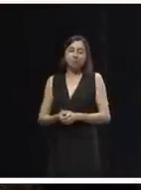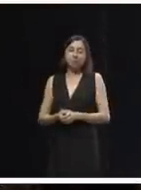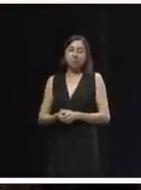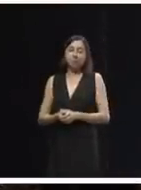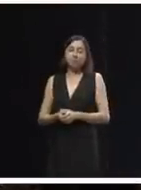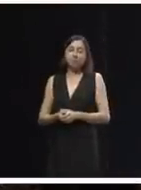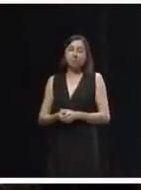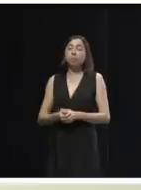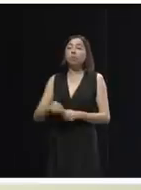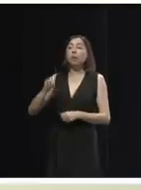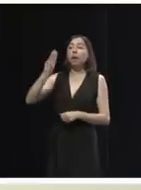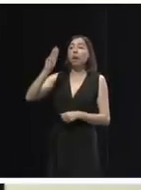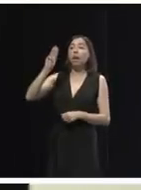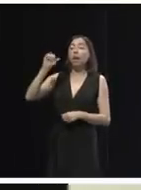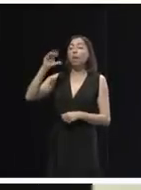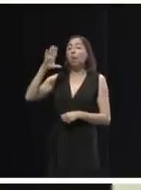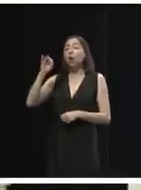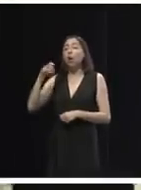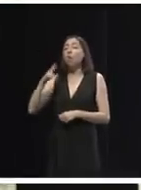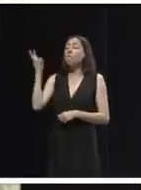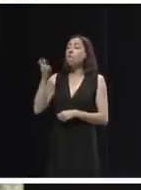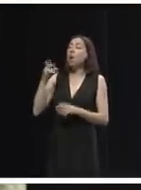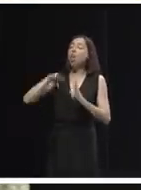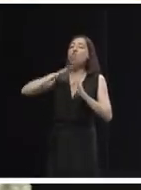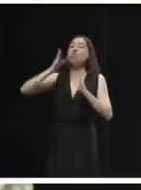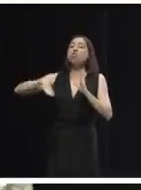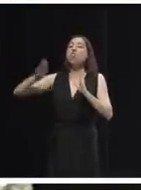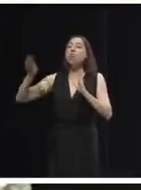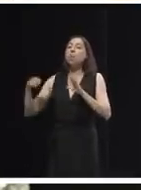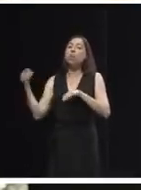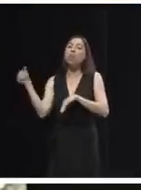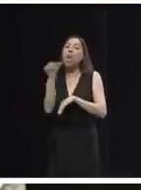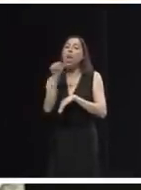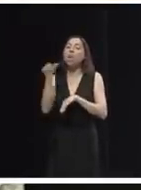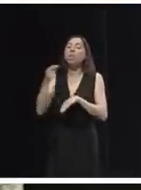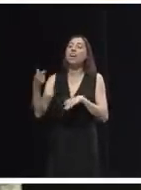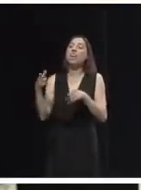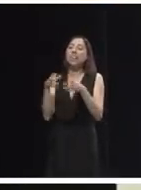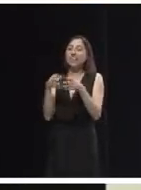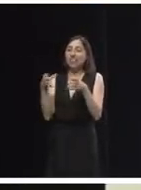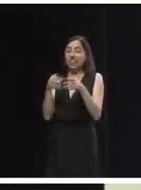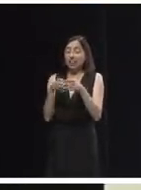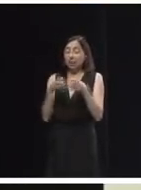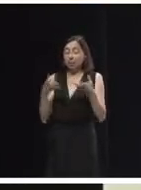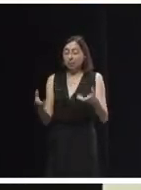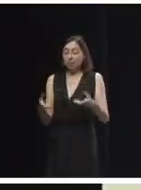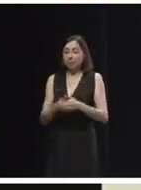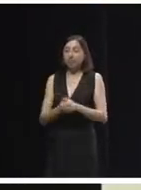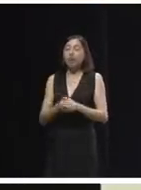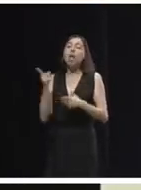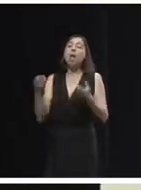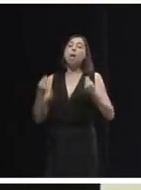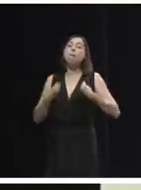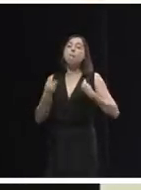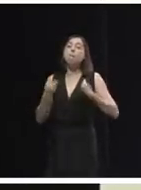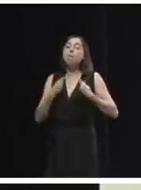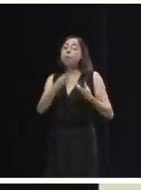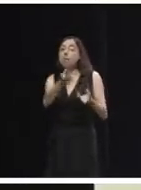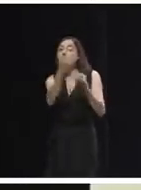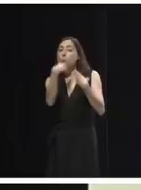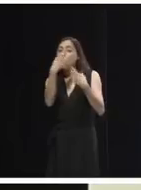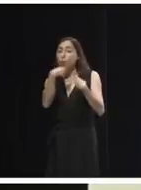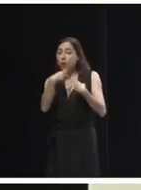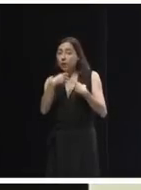Paco dice que es de los Montes Orientales de Granada, no hay menos. Vive, nos cuenta, por